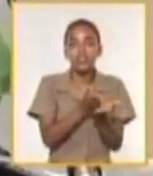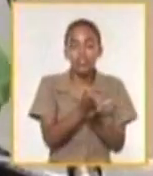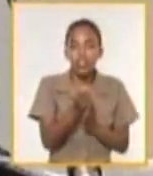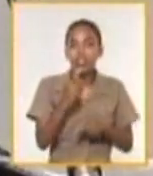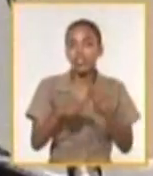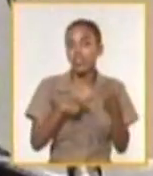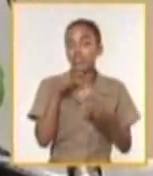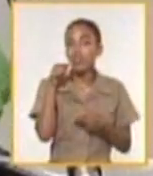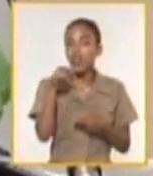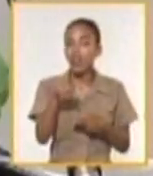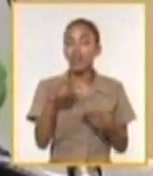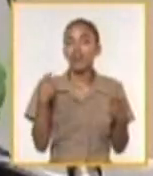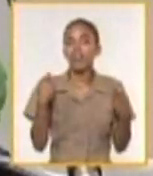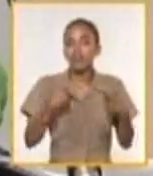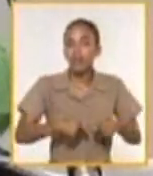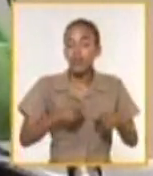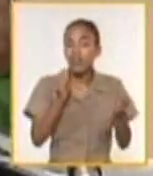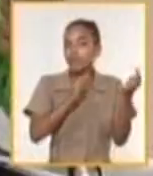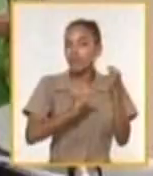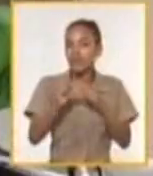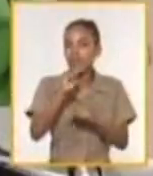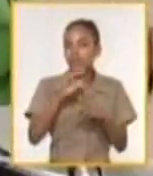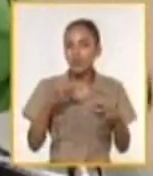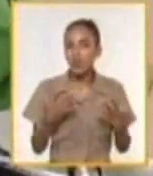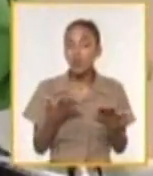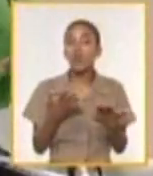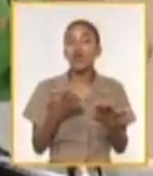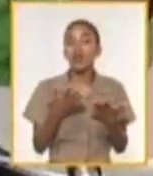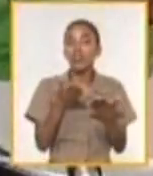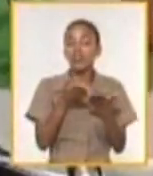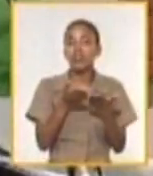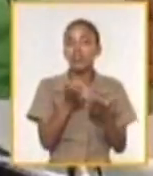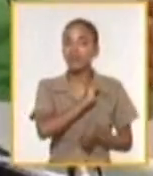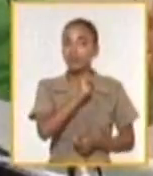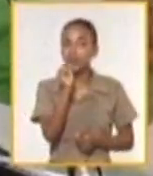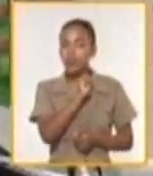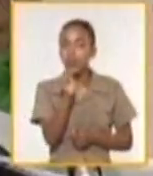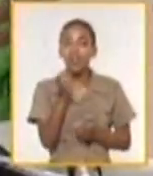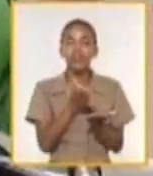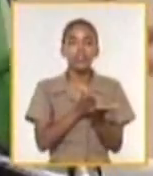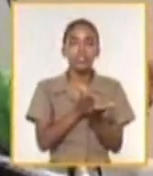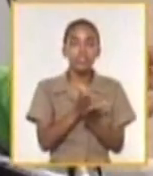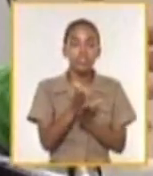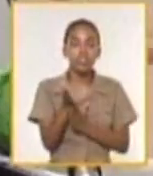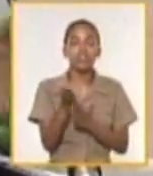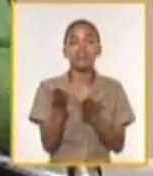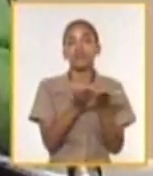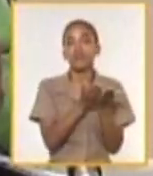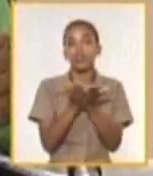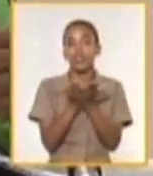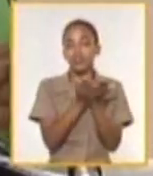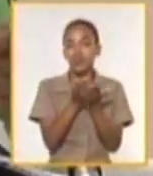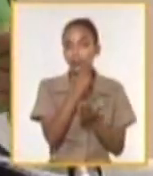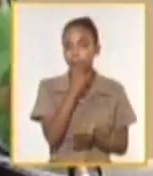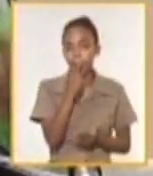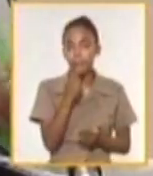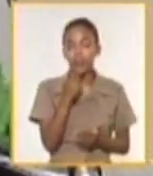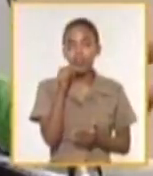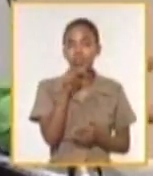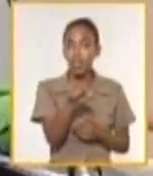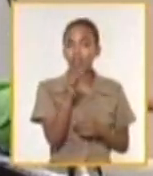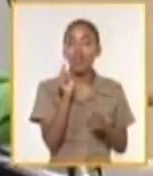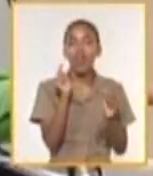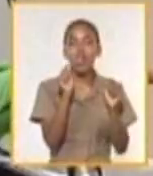deber, entonces, principal de llevar adelante los estudios martianos. Har está presente, es uno de los que